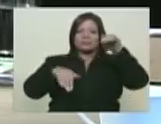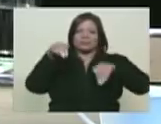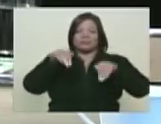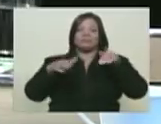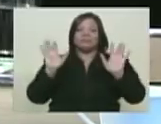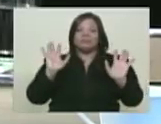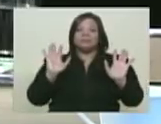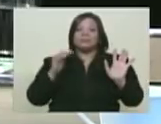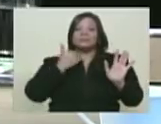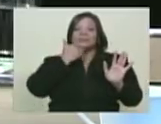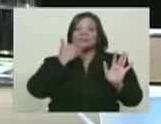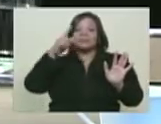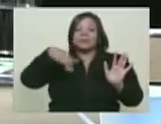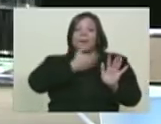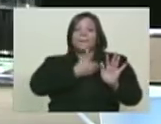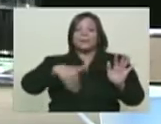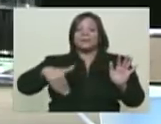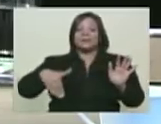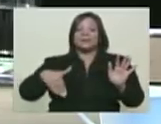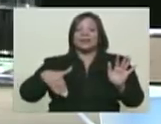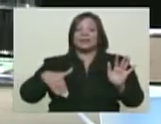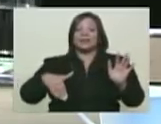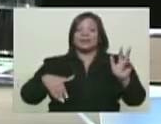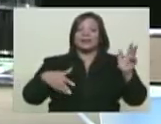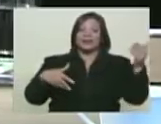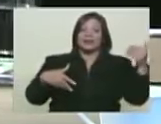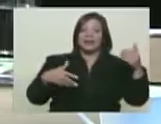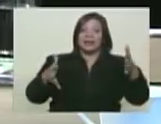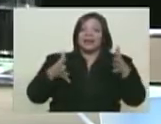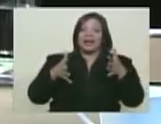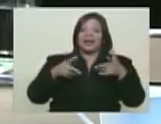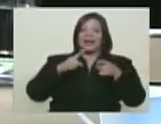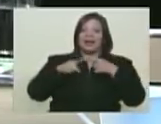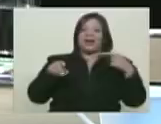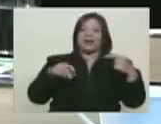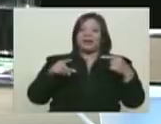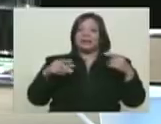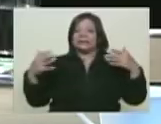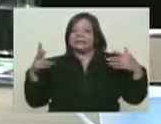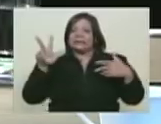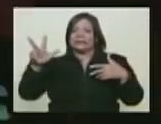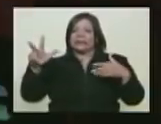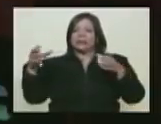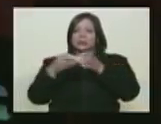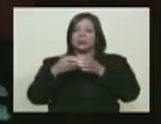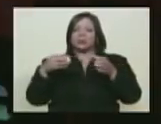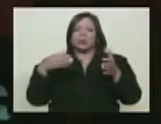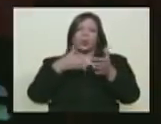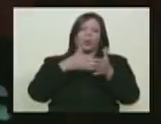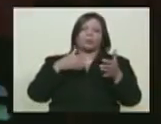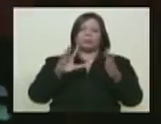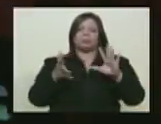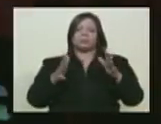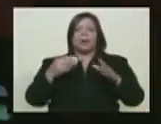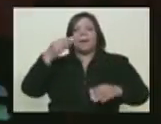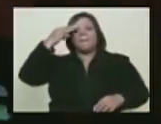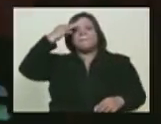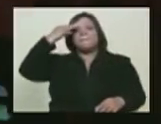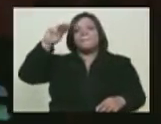En una presidencial a 3 bandas, con 3 partidos fuertes. Y bueno, fíjense que